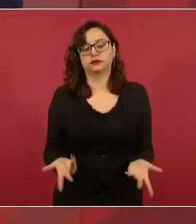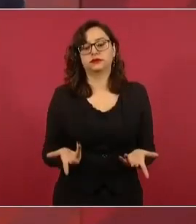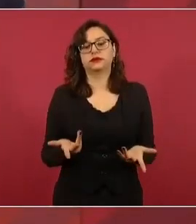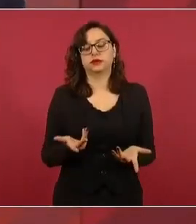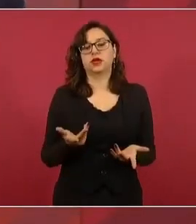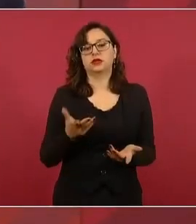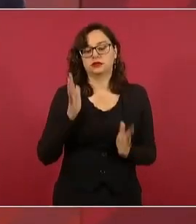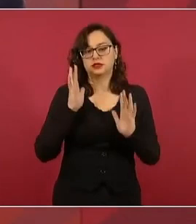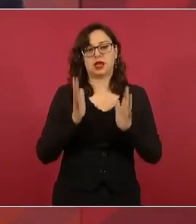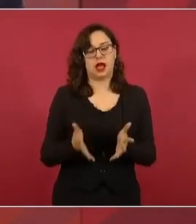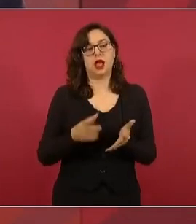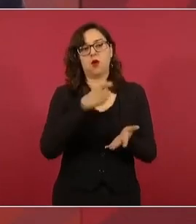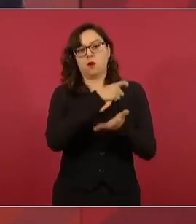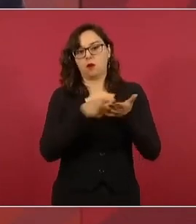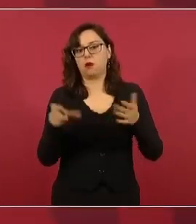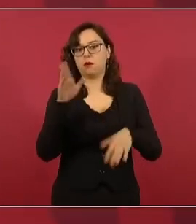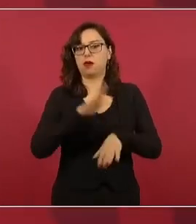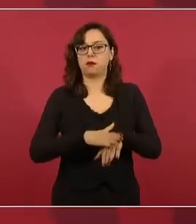del país,